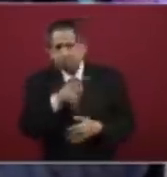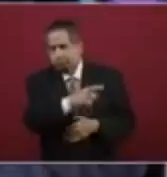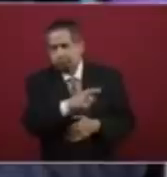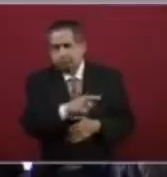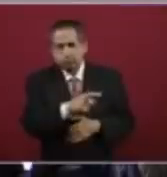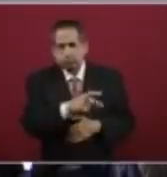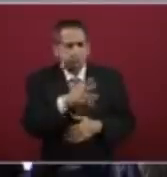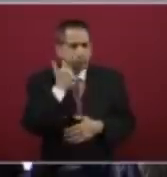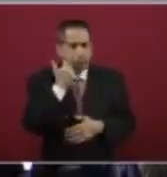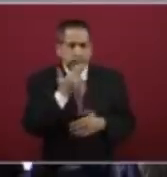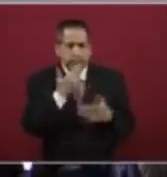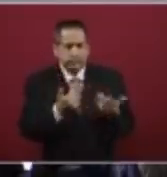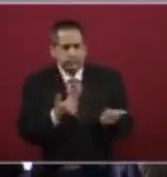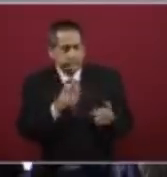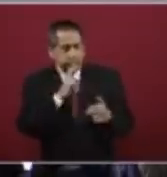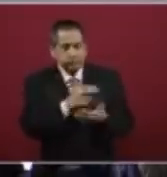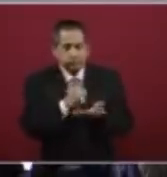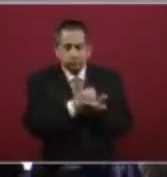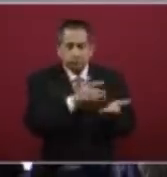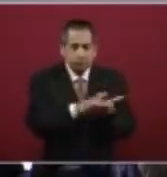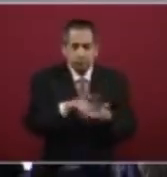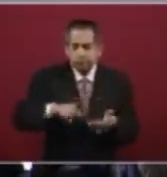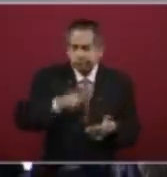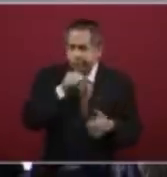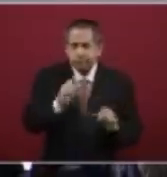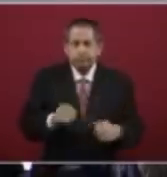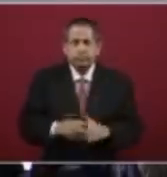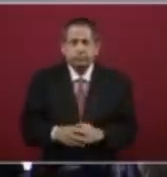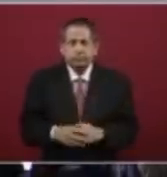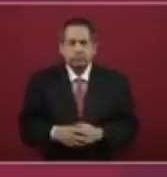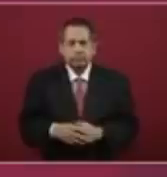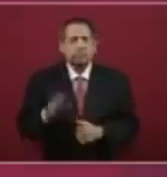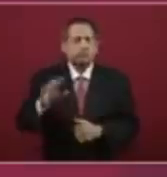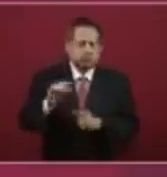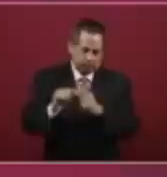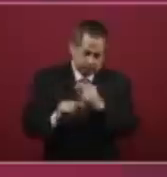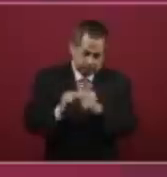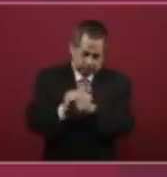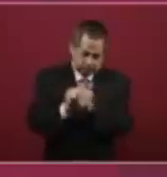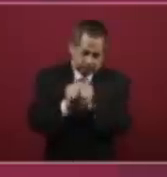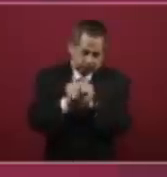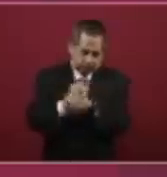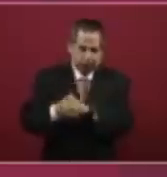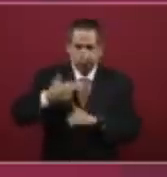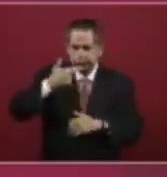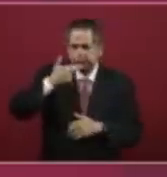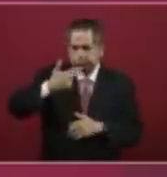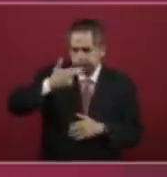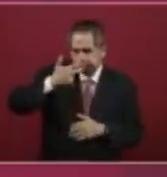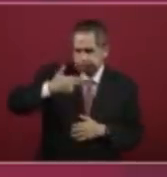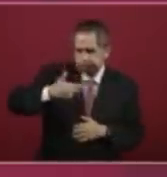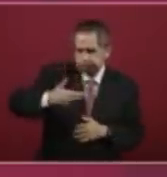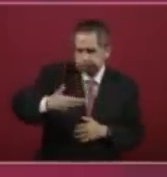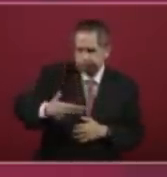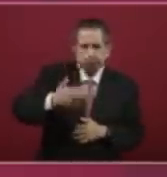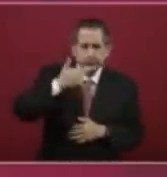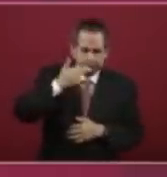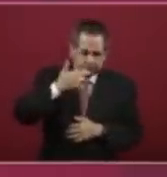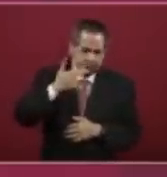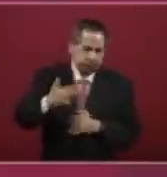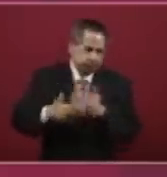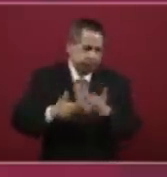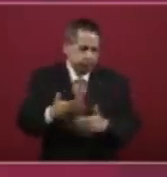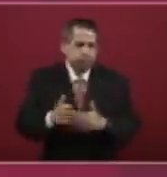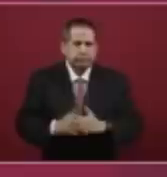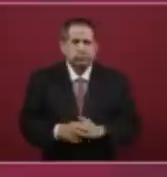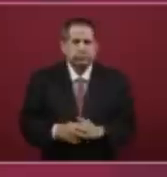obtenido respuesta ni el respaldo del gobierno. Va a ir mejorando la situación. Cada vez va a ser mejor,